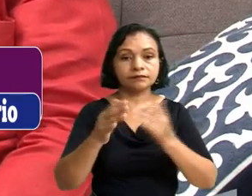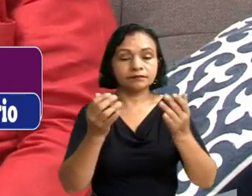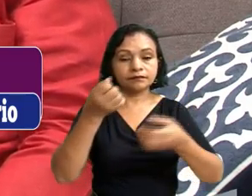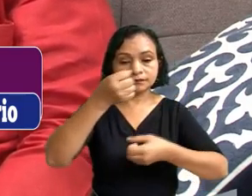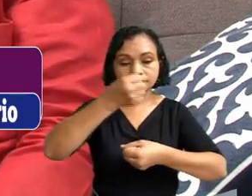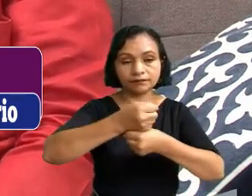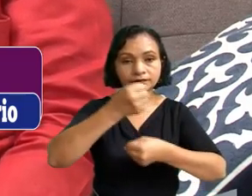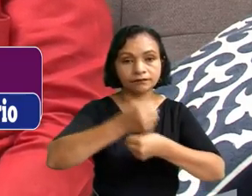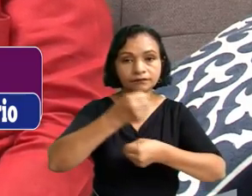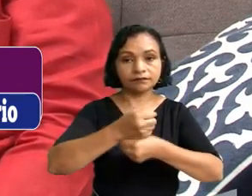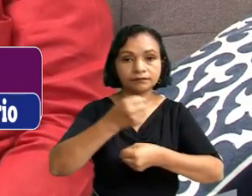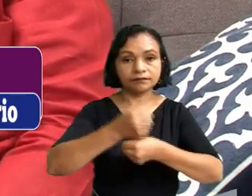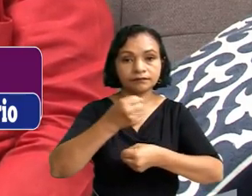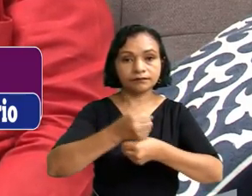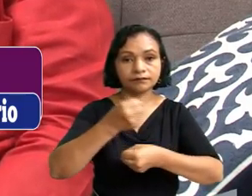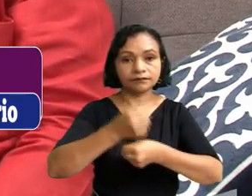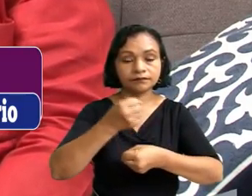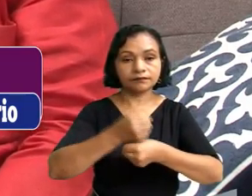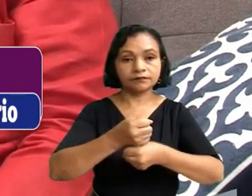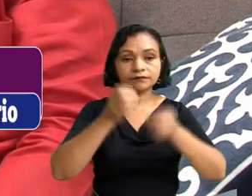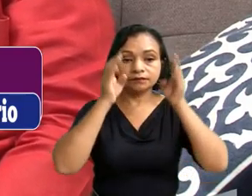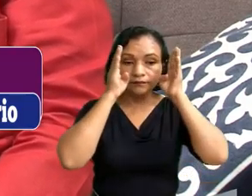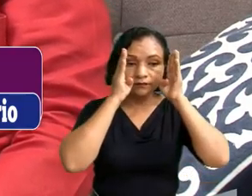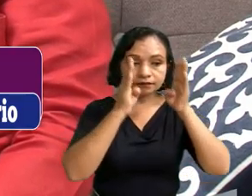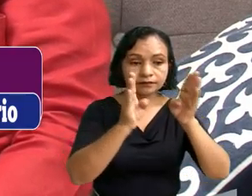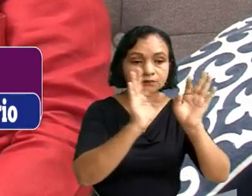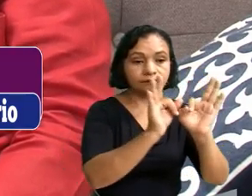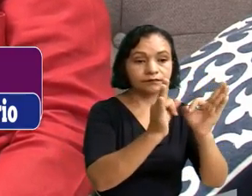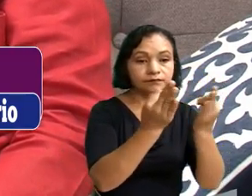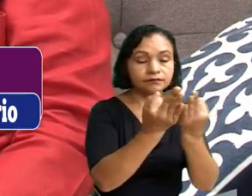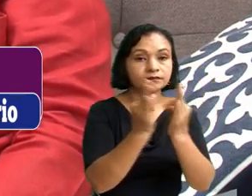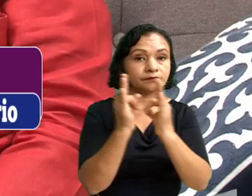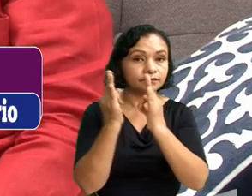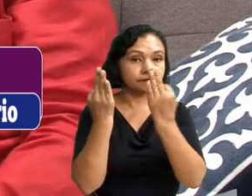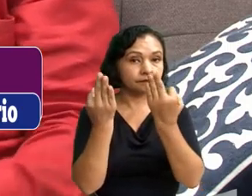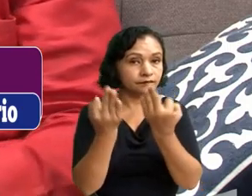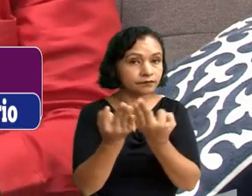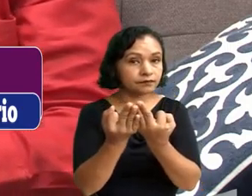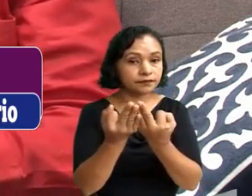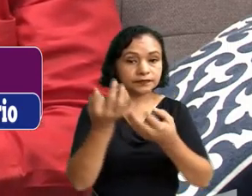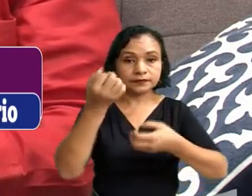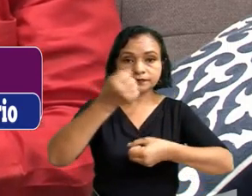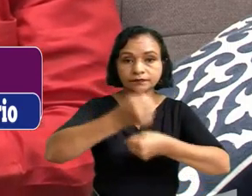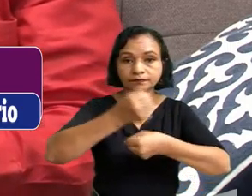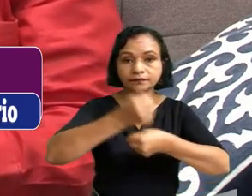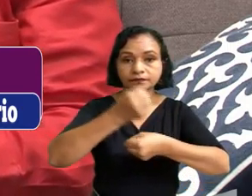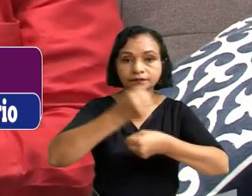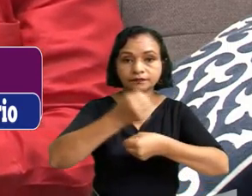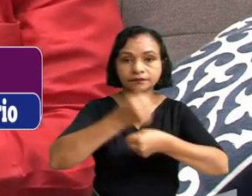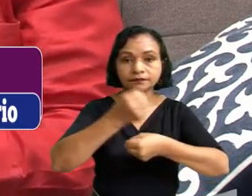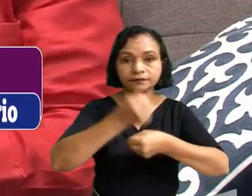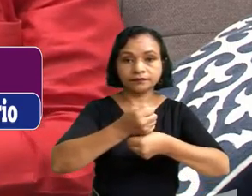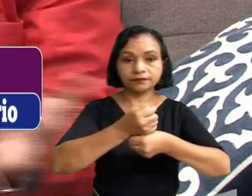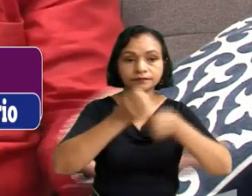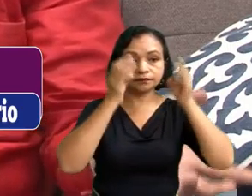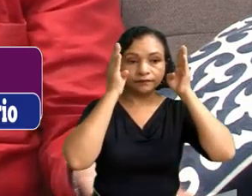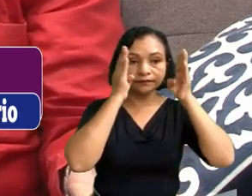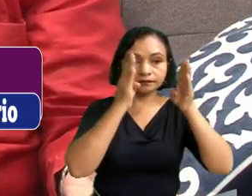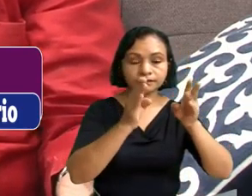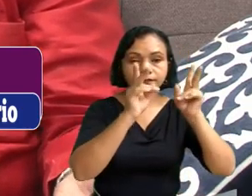trabajo de atracción familiar el trabajo que se combina la atención a la